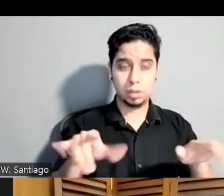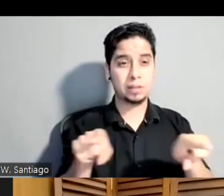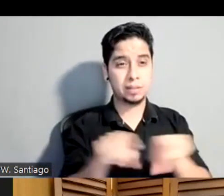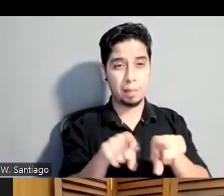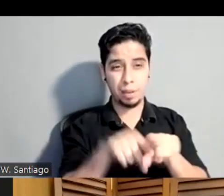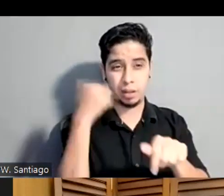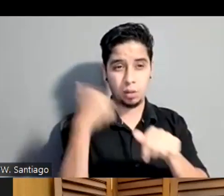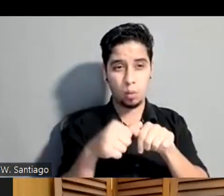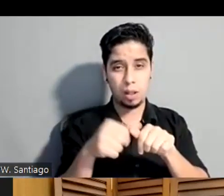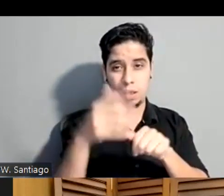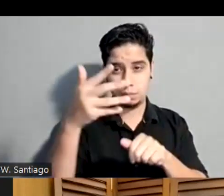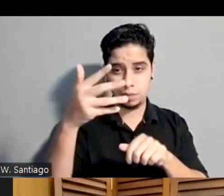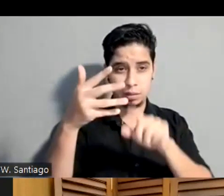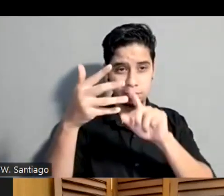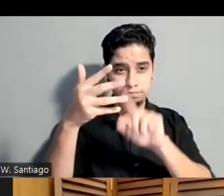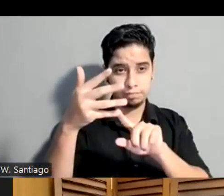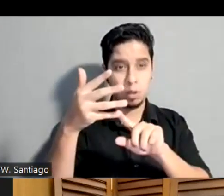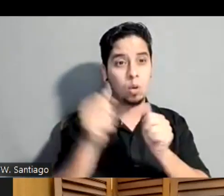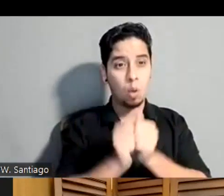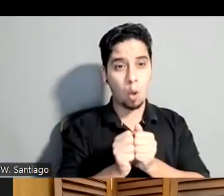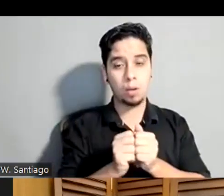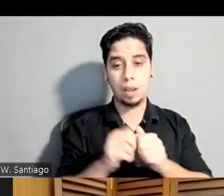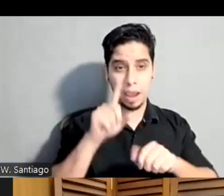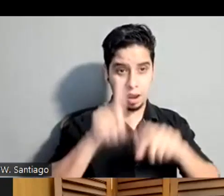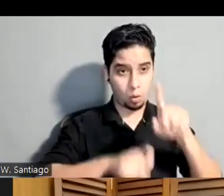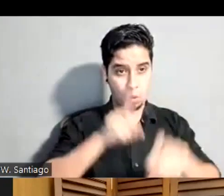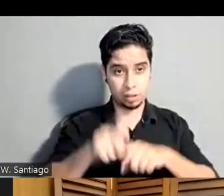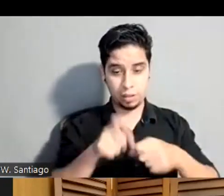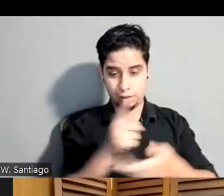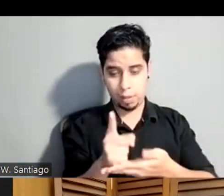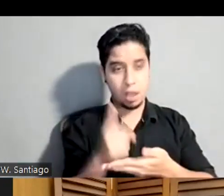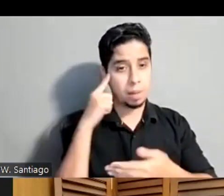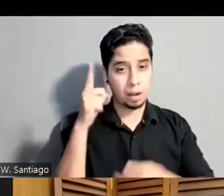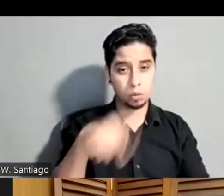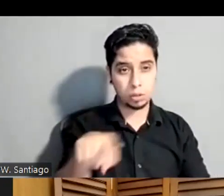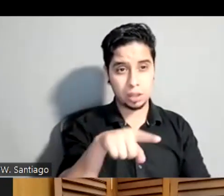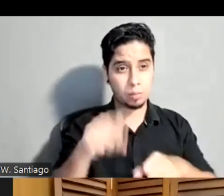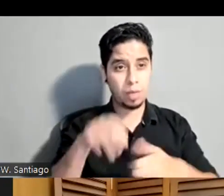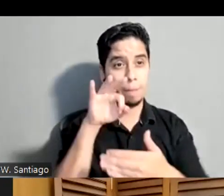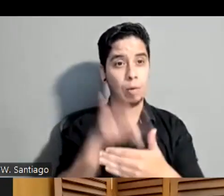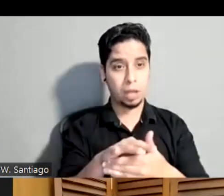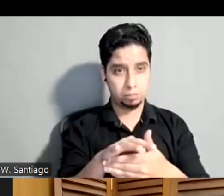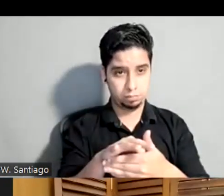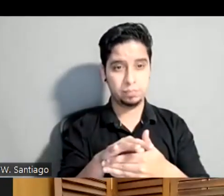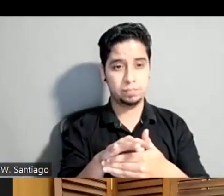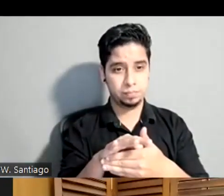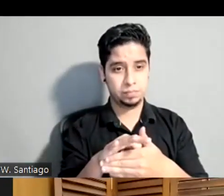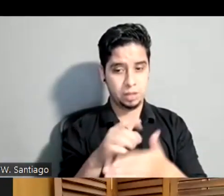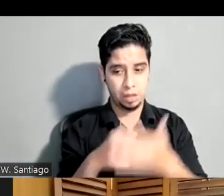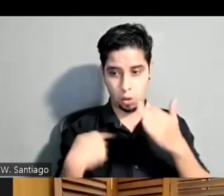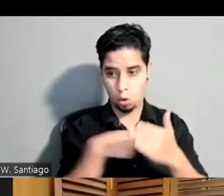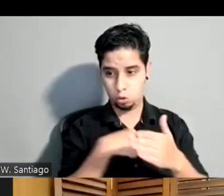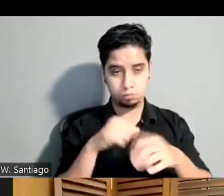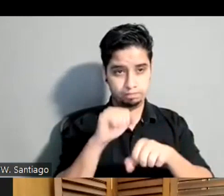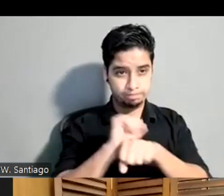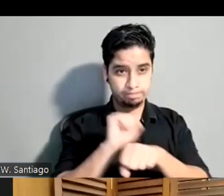una pestañita con la encuesta de la semana para que usted pueda emitir su voto con la encuesta que estamos trabajando durante la semana en curso